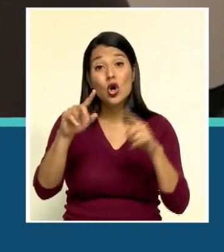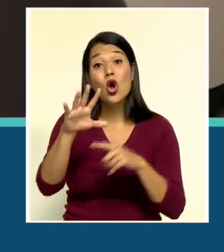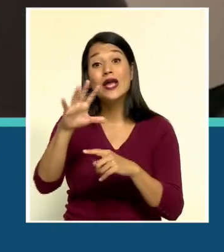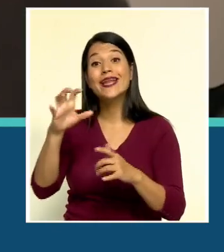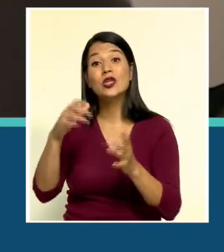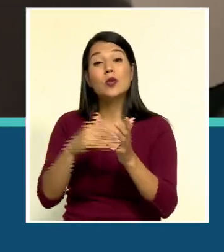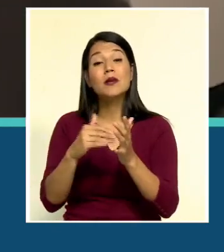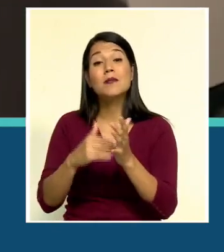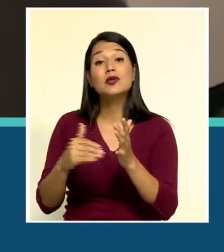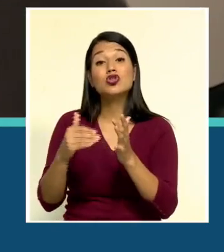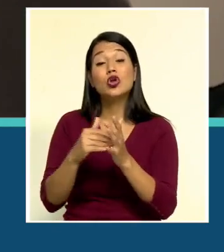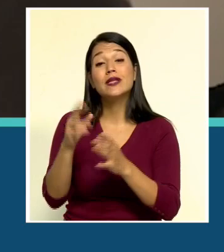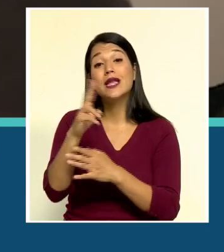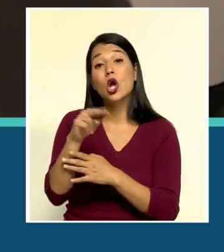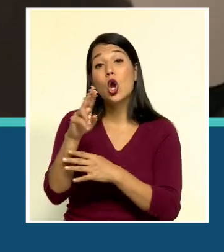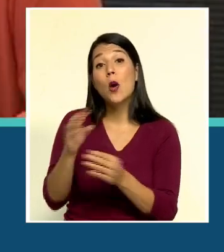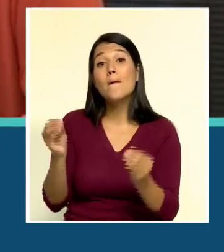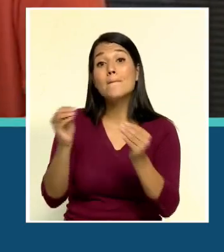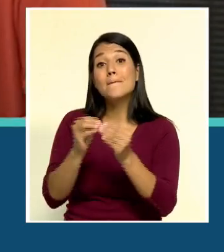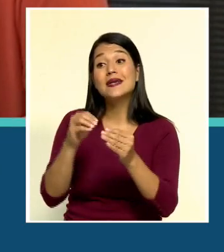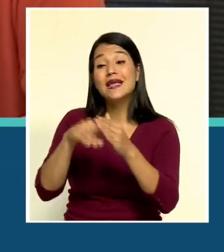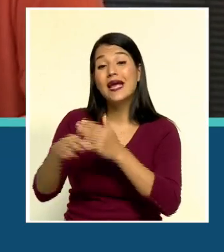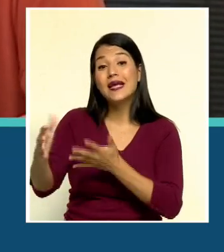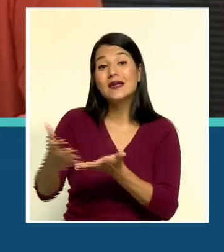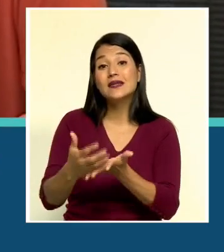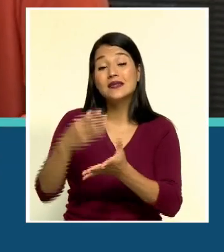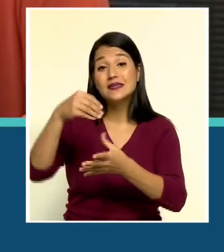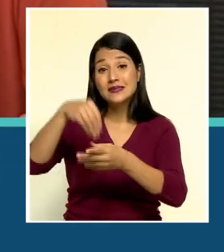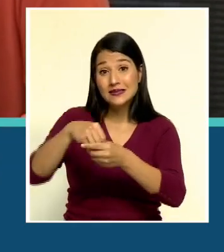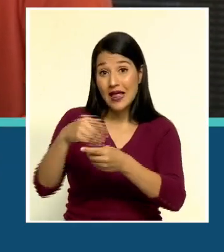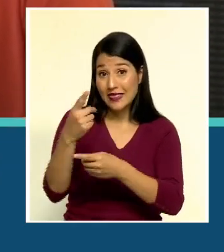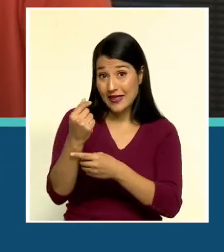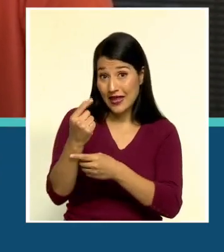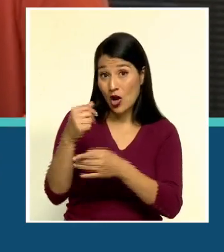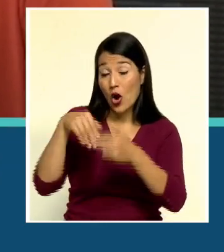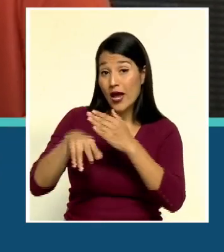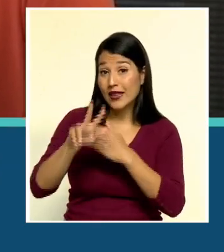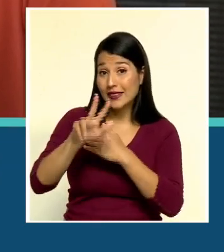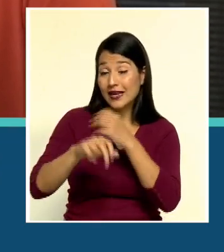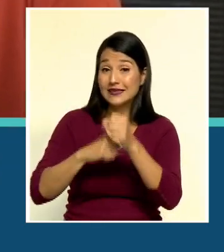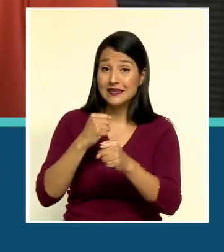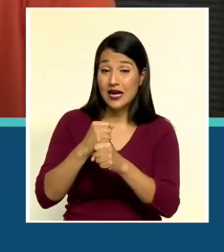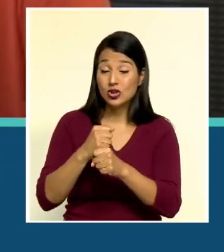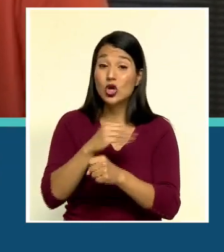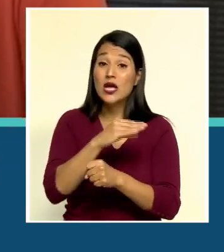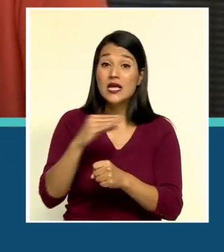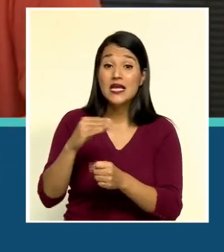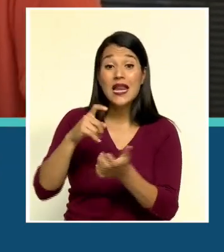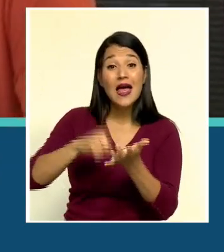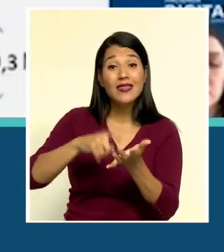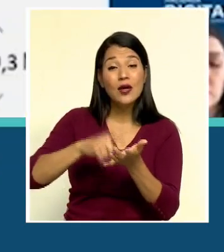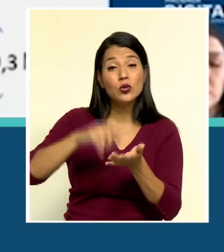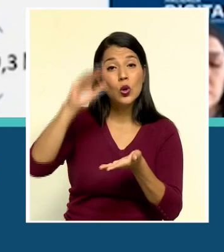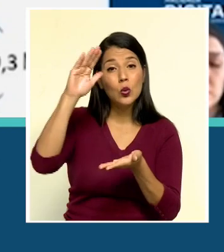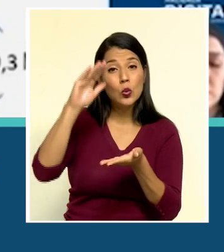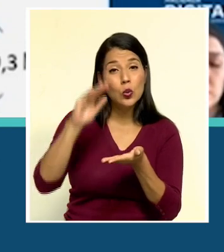de colones en la recaudación en el plazo de 3 años, además de que la deuda es mucho más baja que hace 4 años. Y los resultados